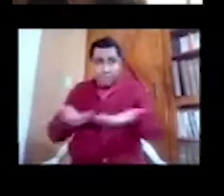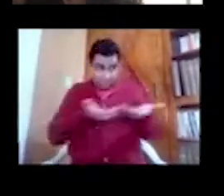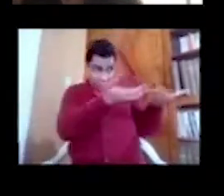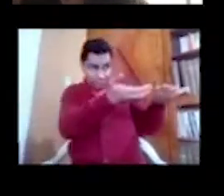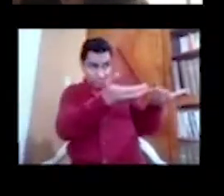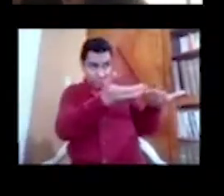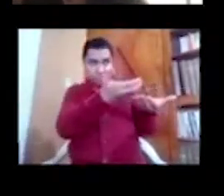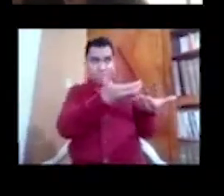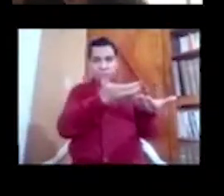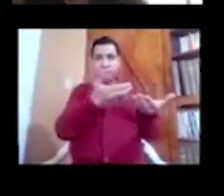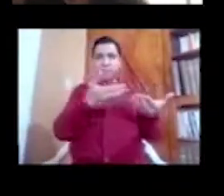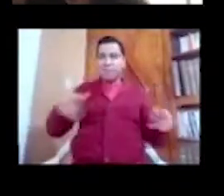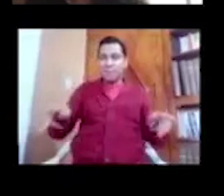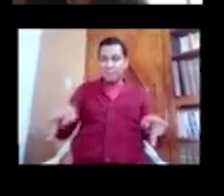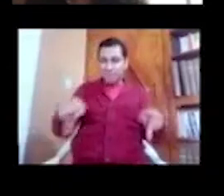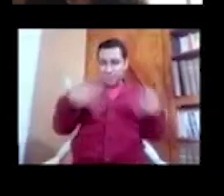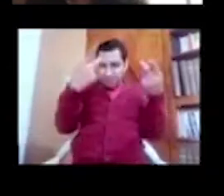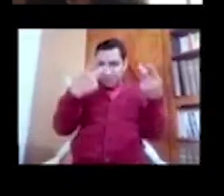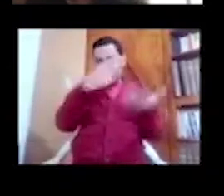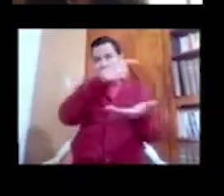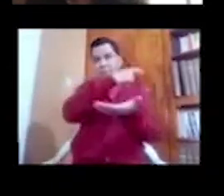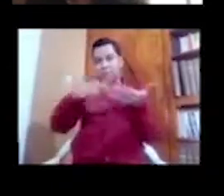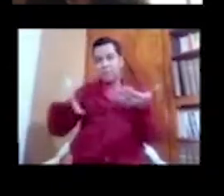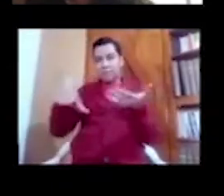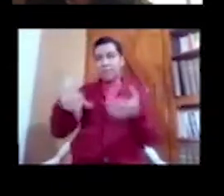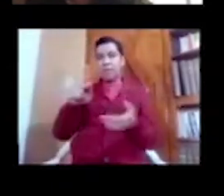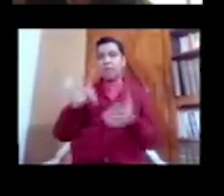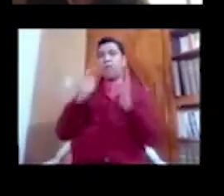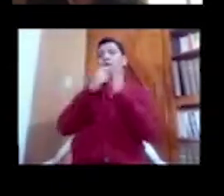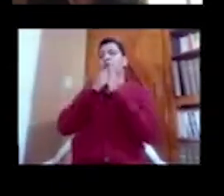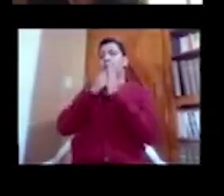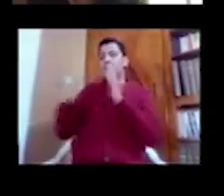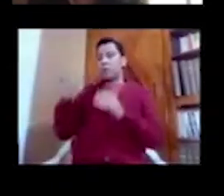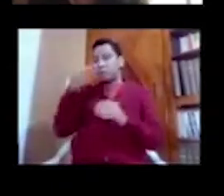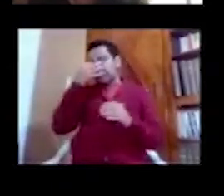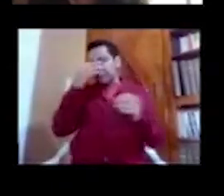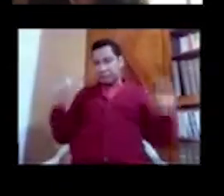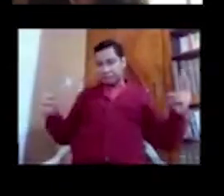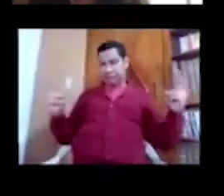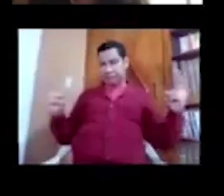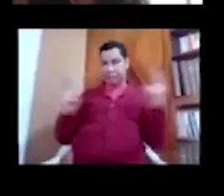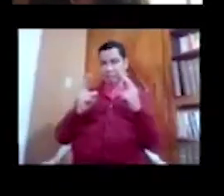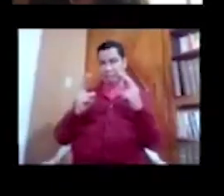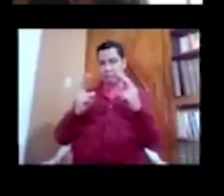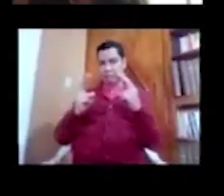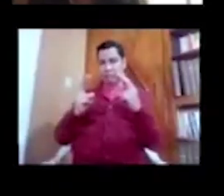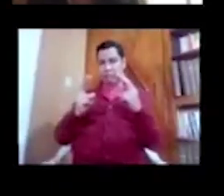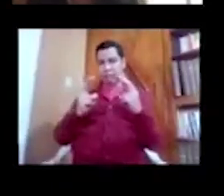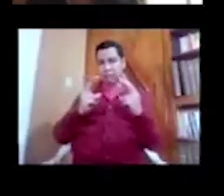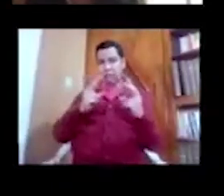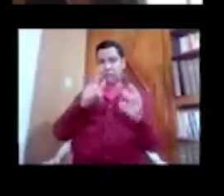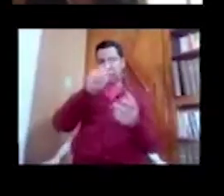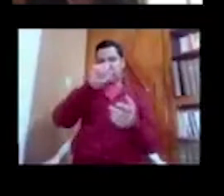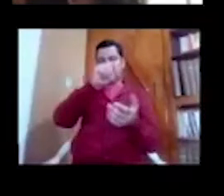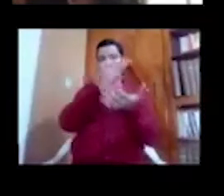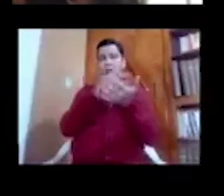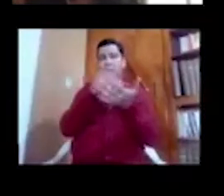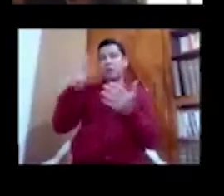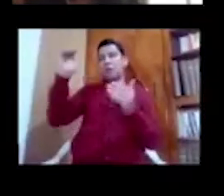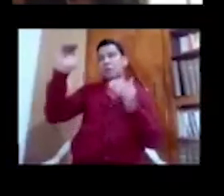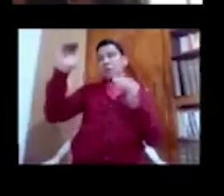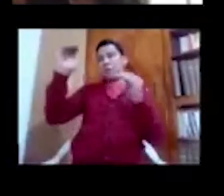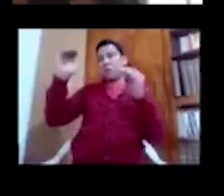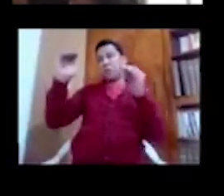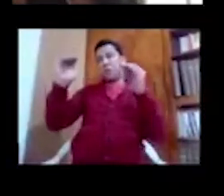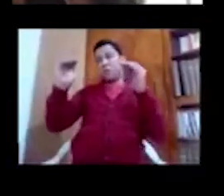embargo, Tlatelolco se mantuvo cercano a Tenochtitlan, pero en una situación de creciente